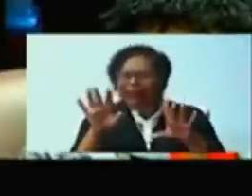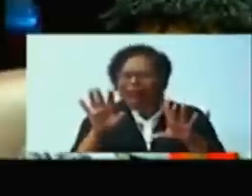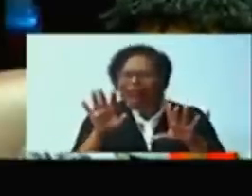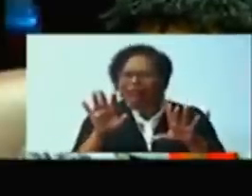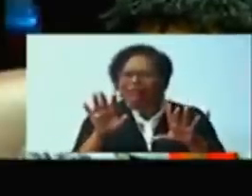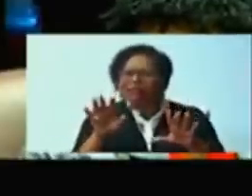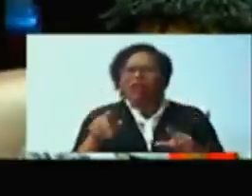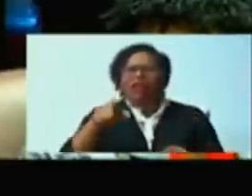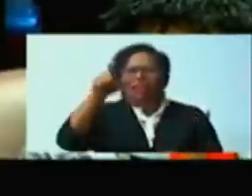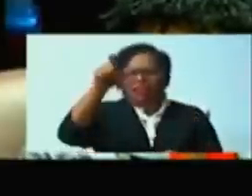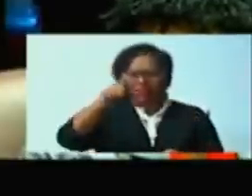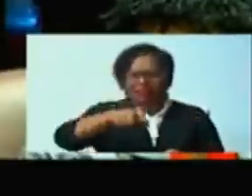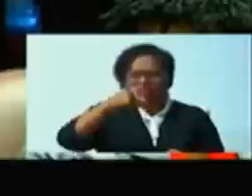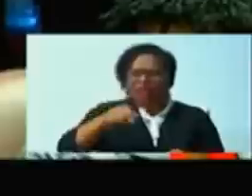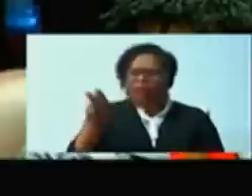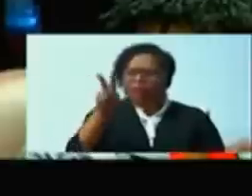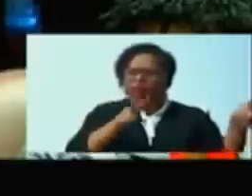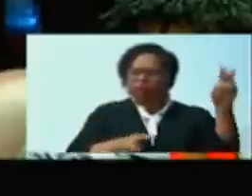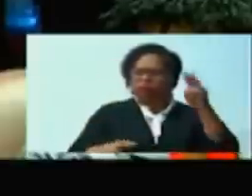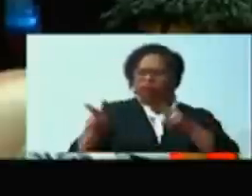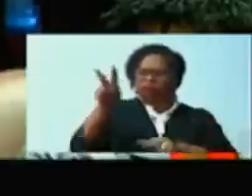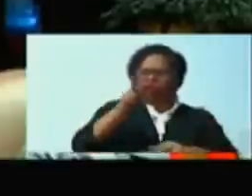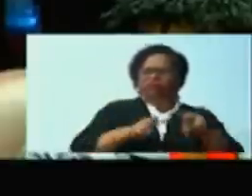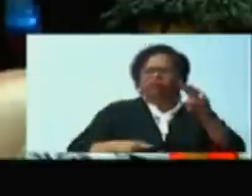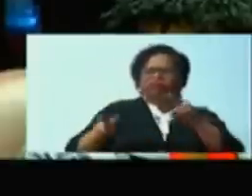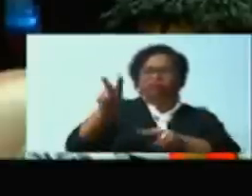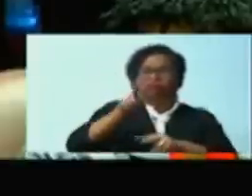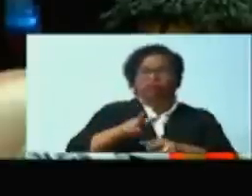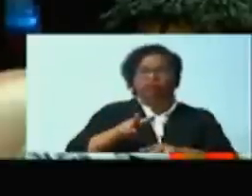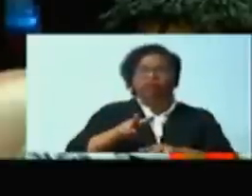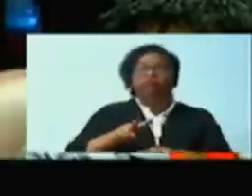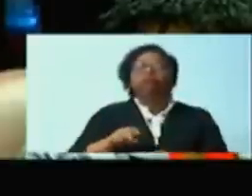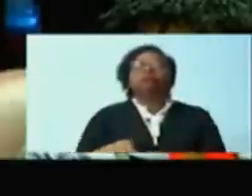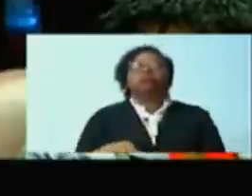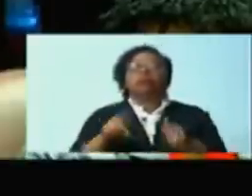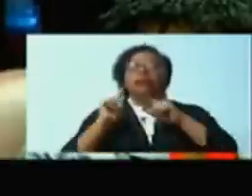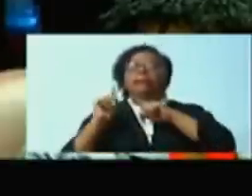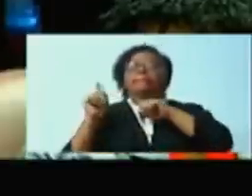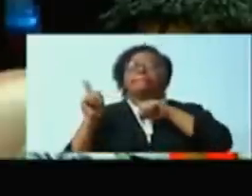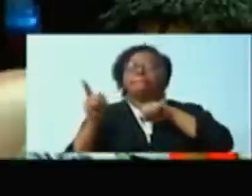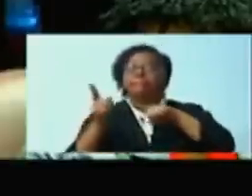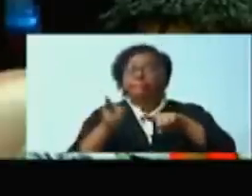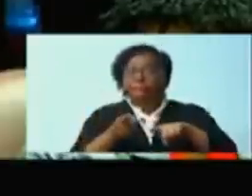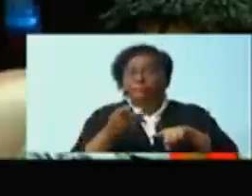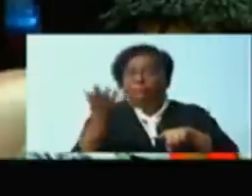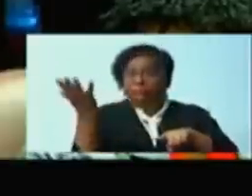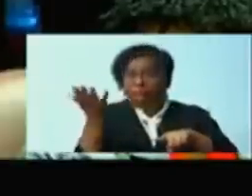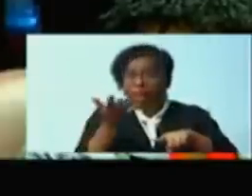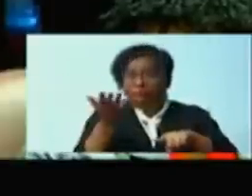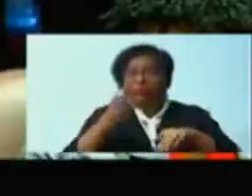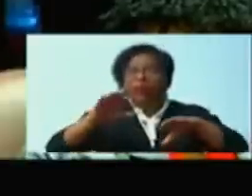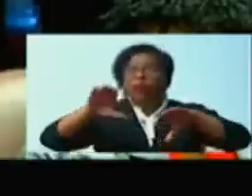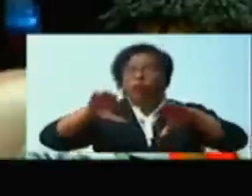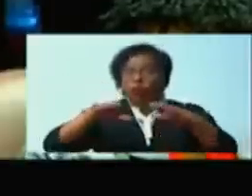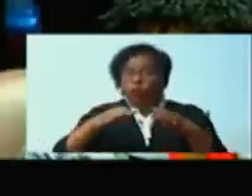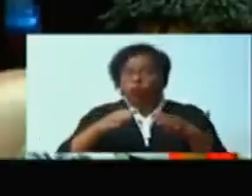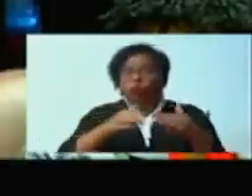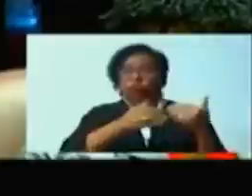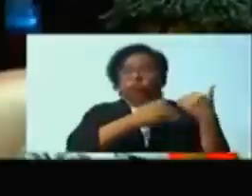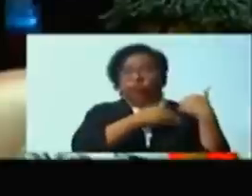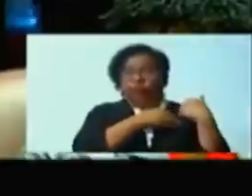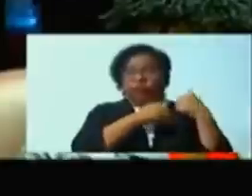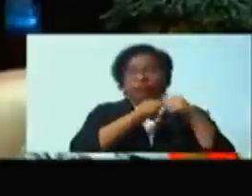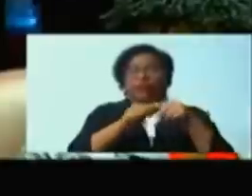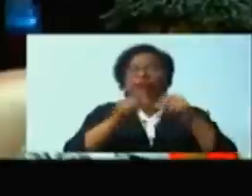hacer una acusación ante el senado el mandato que debe tener esa comisión especial que estamos solicitando que se integre